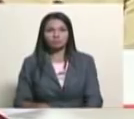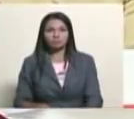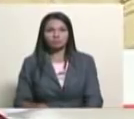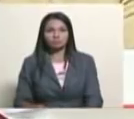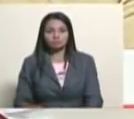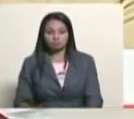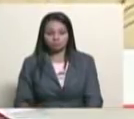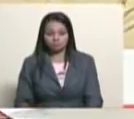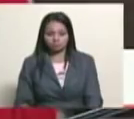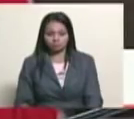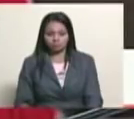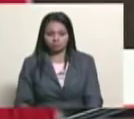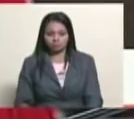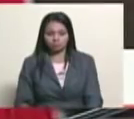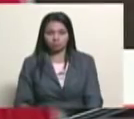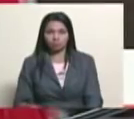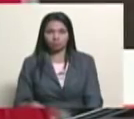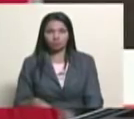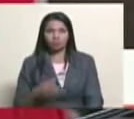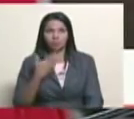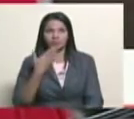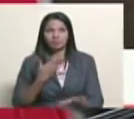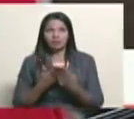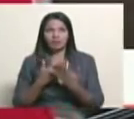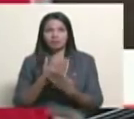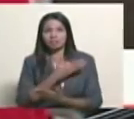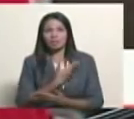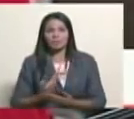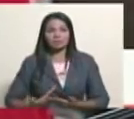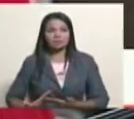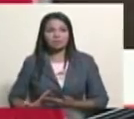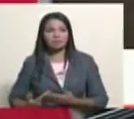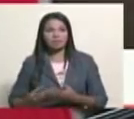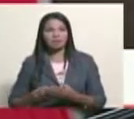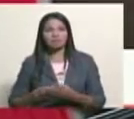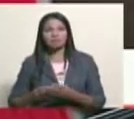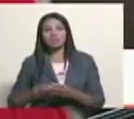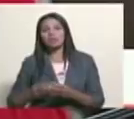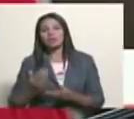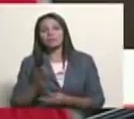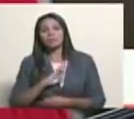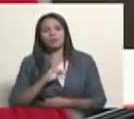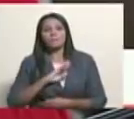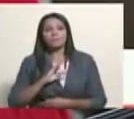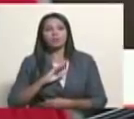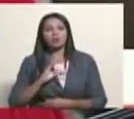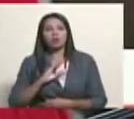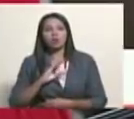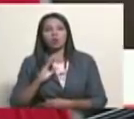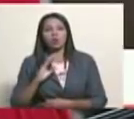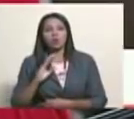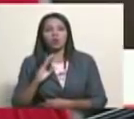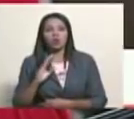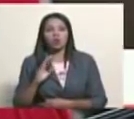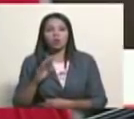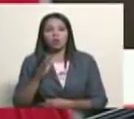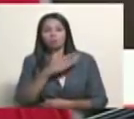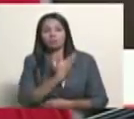Gracias, compañero presidente. Presidente de nuestro partido, presidente constitucional de la República Bolivariana de